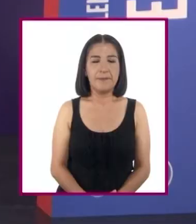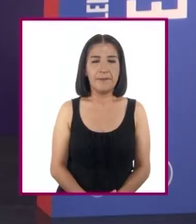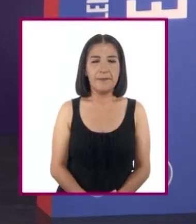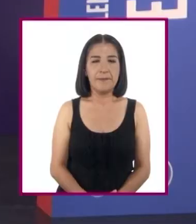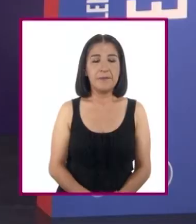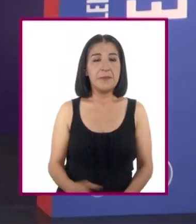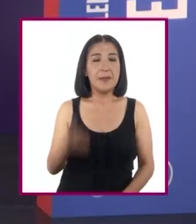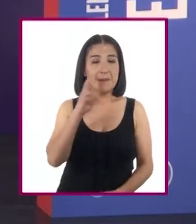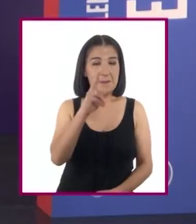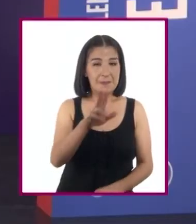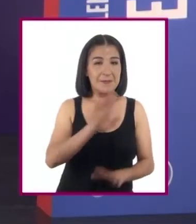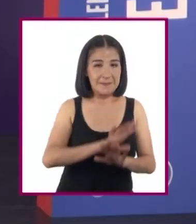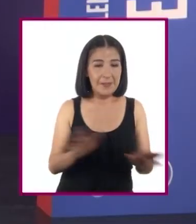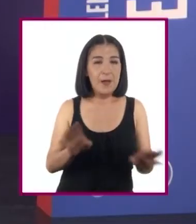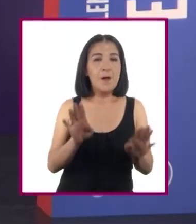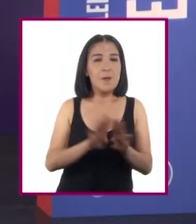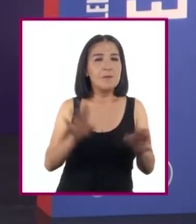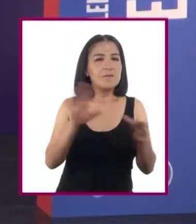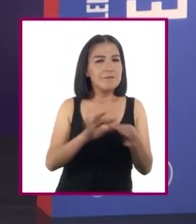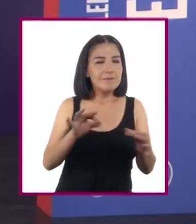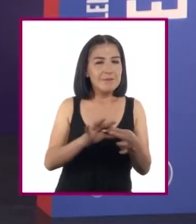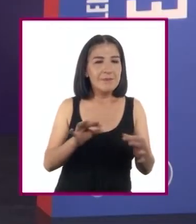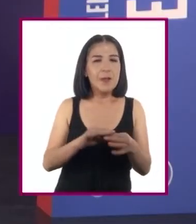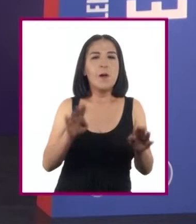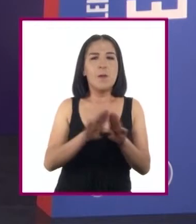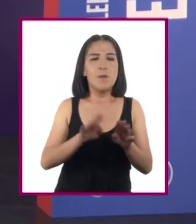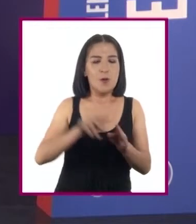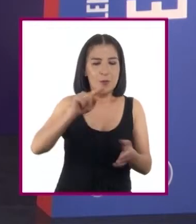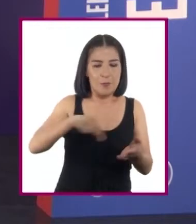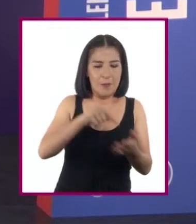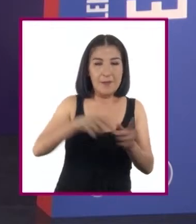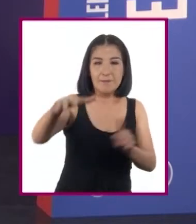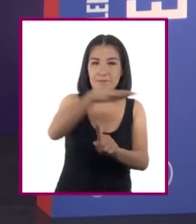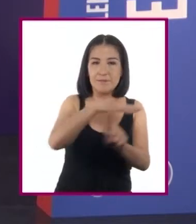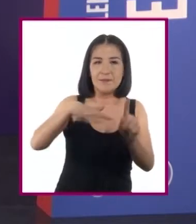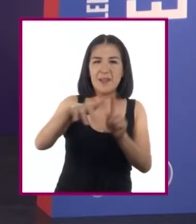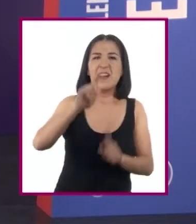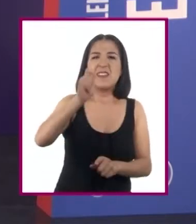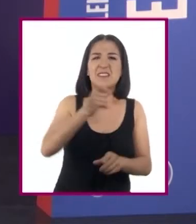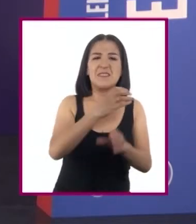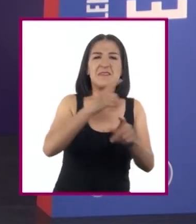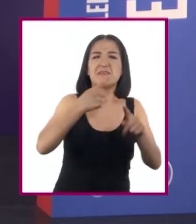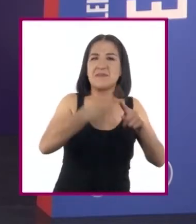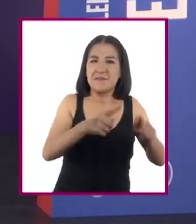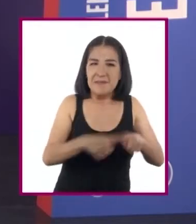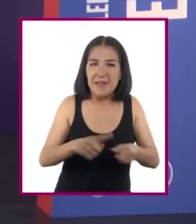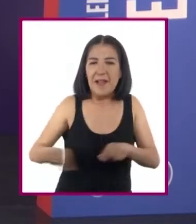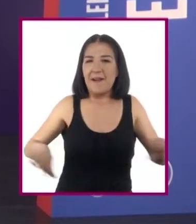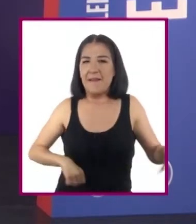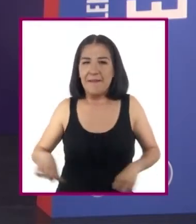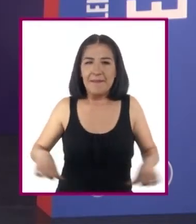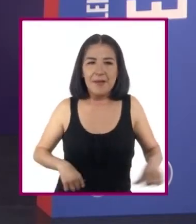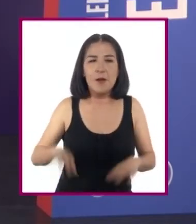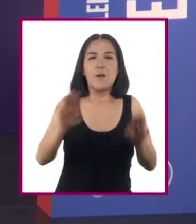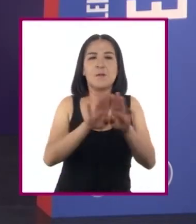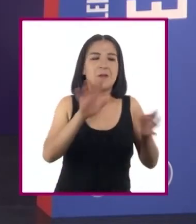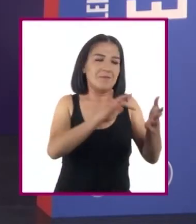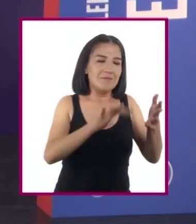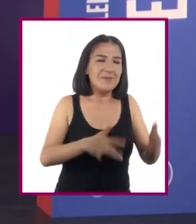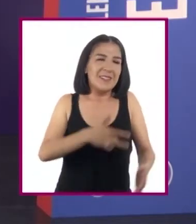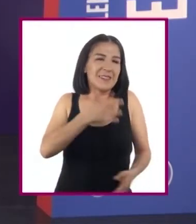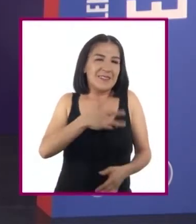Como pudieron apreciar, los ambientes representan no solo diversas situaciones, sino que generan en quienes leen distintos